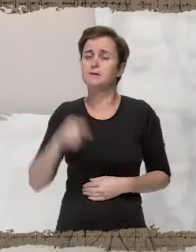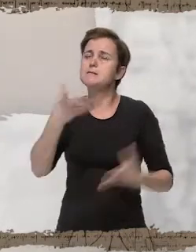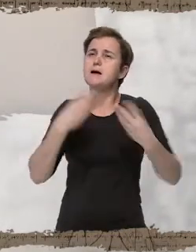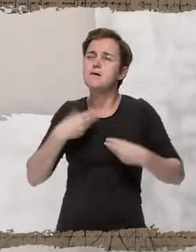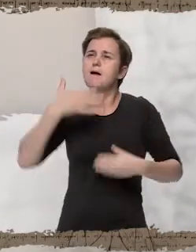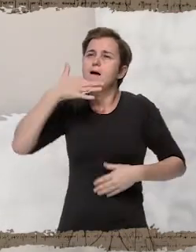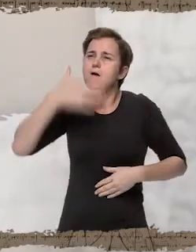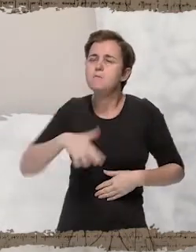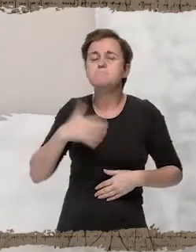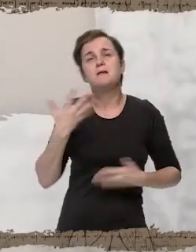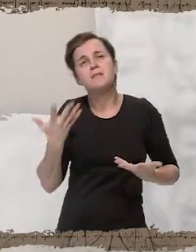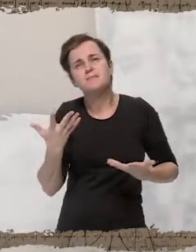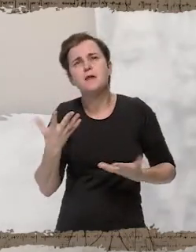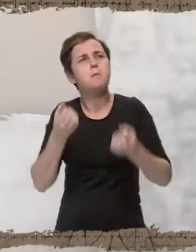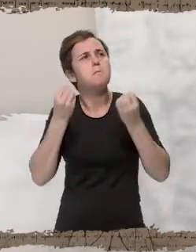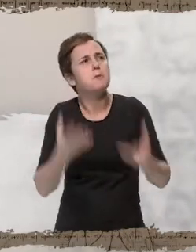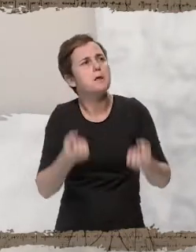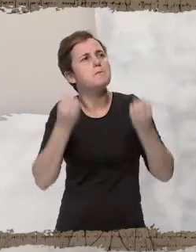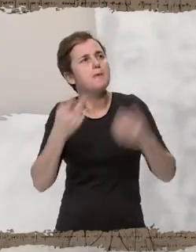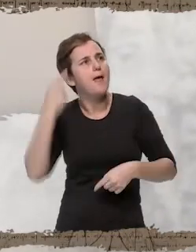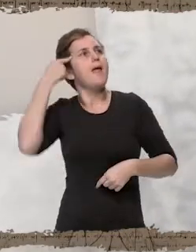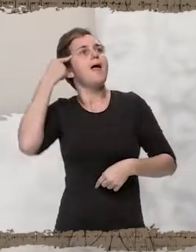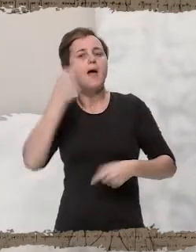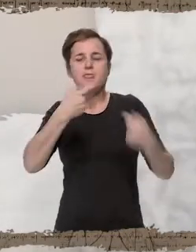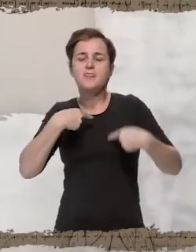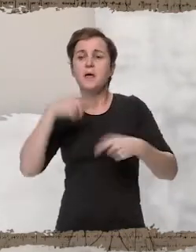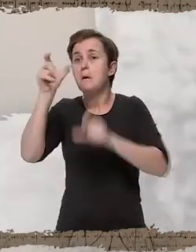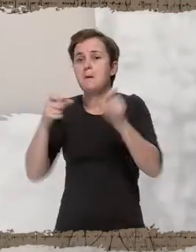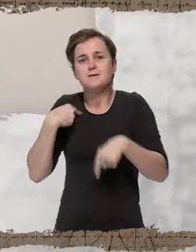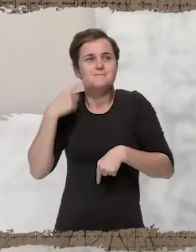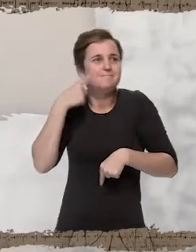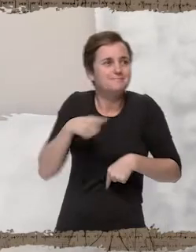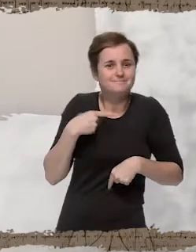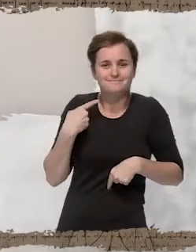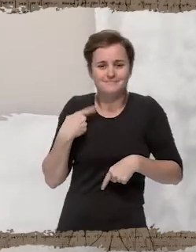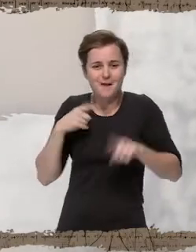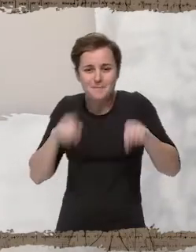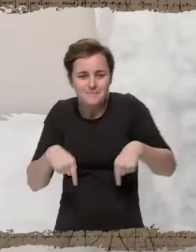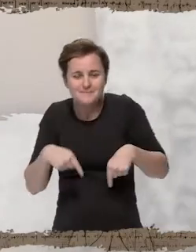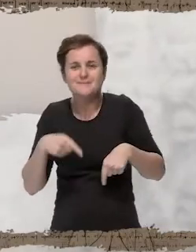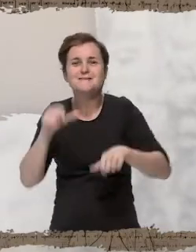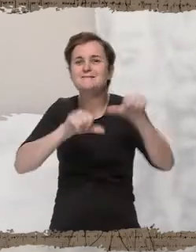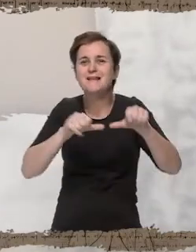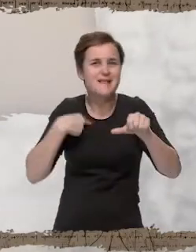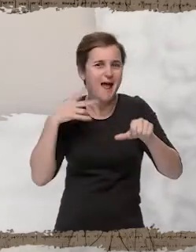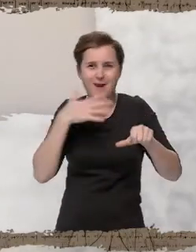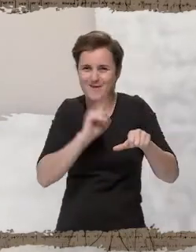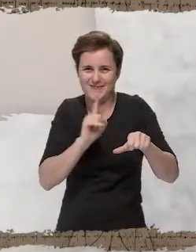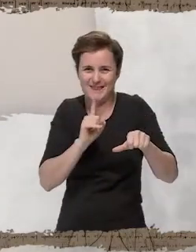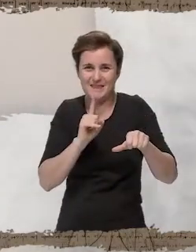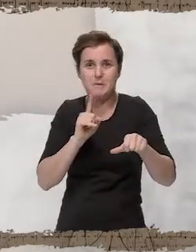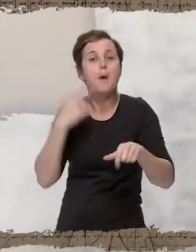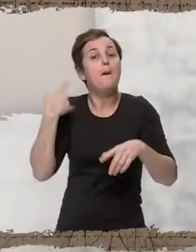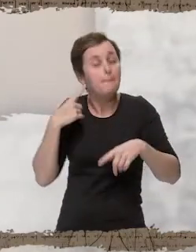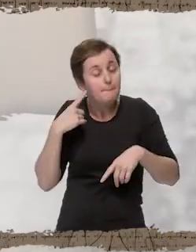nos ayuda a entender o darnos un porqué de algunas cosas que tal vez personas que no estamos tanto en el ámbito científico no